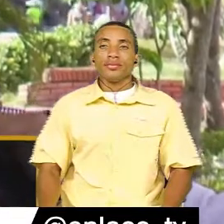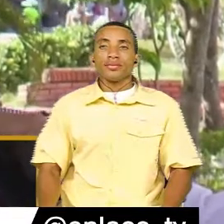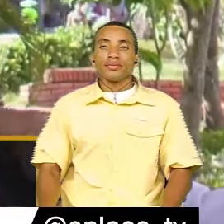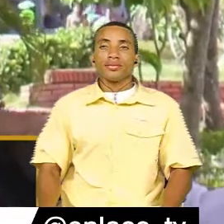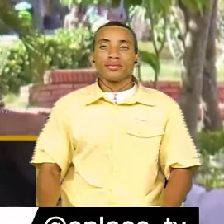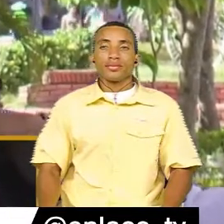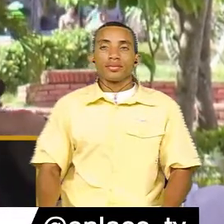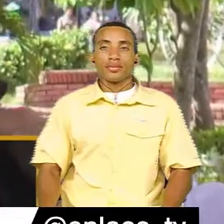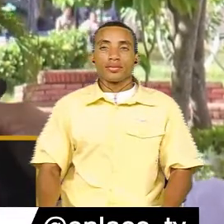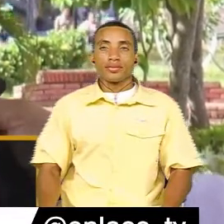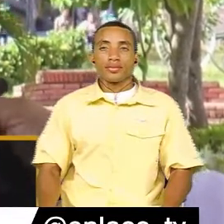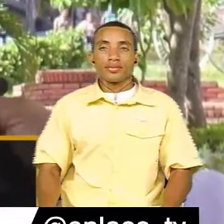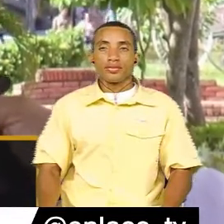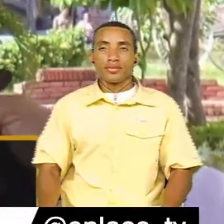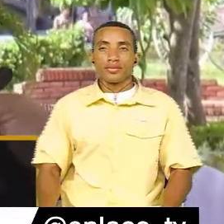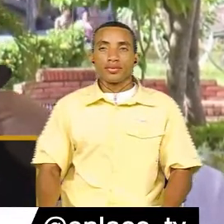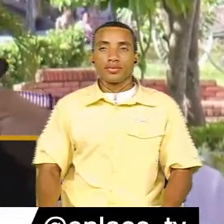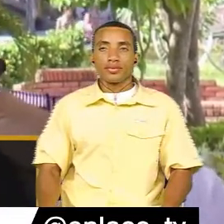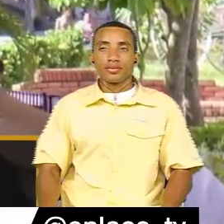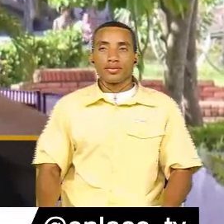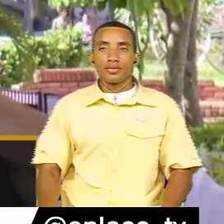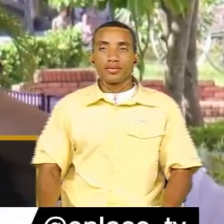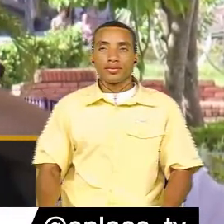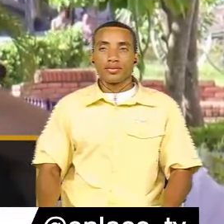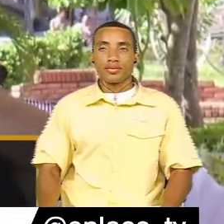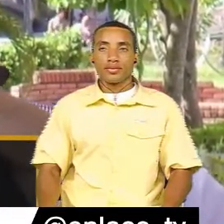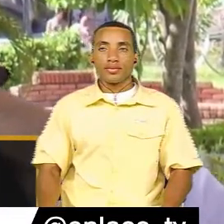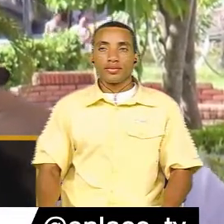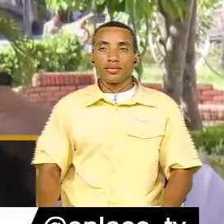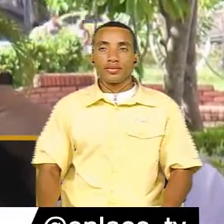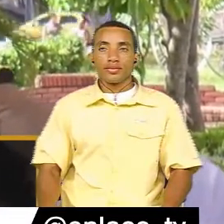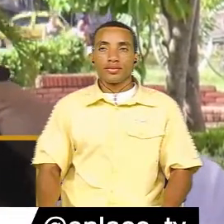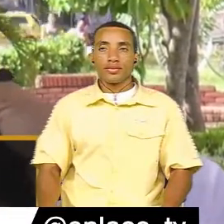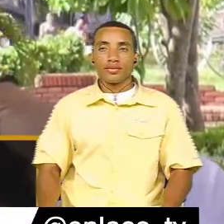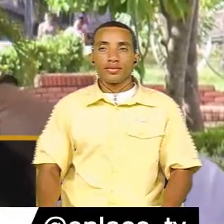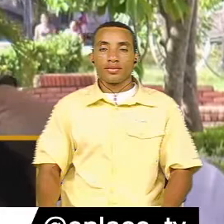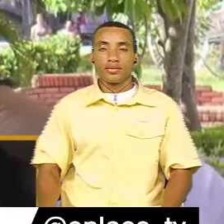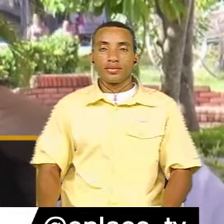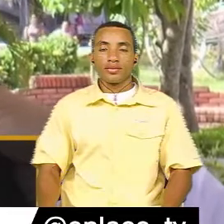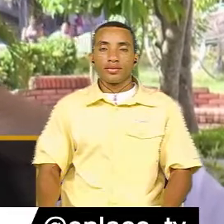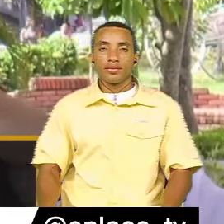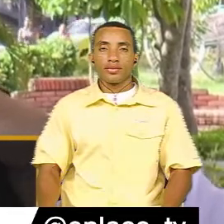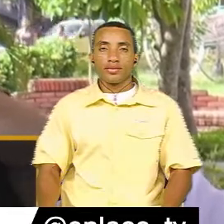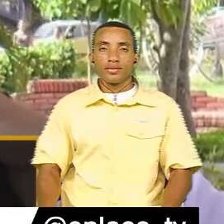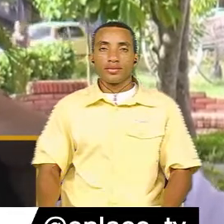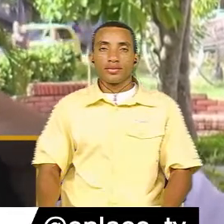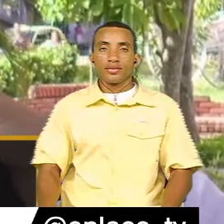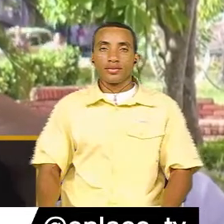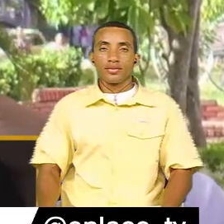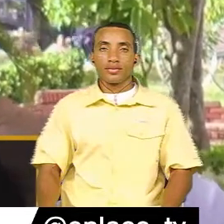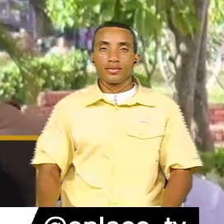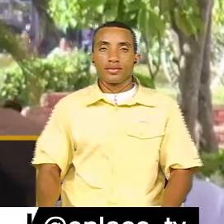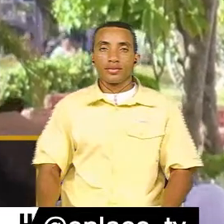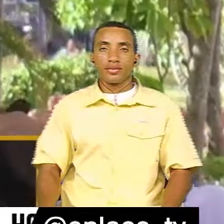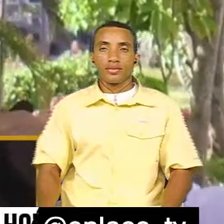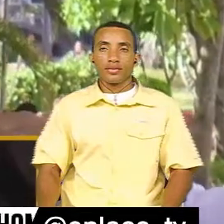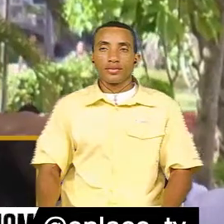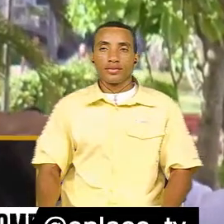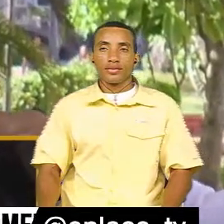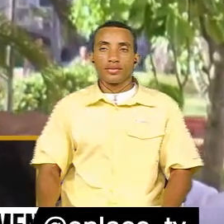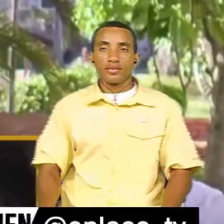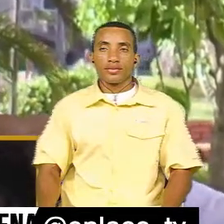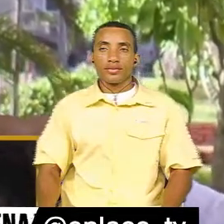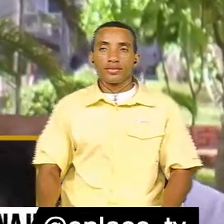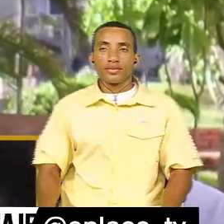Amor prohibido tengo yo, y esto es un pecado mortal. La mujer ajena es un error, que el hombre